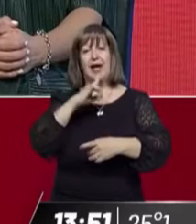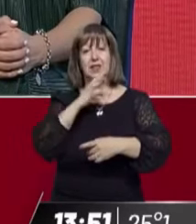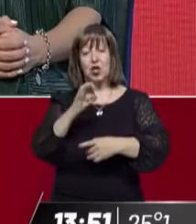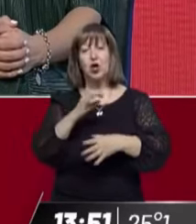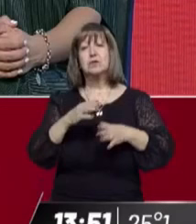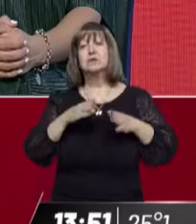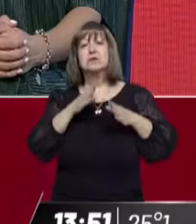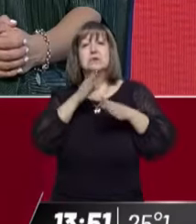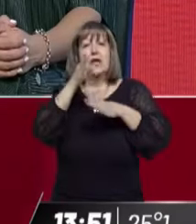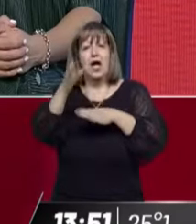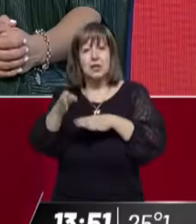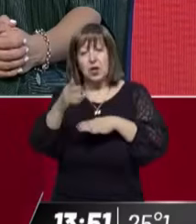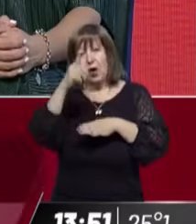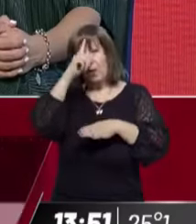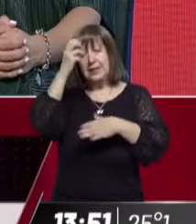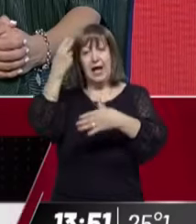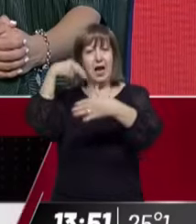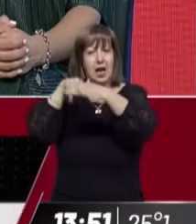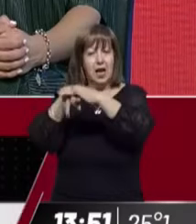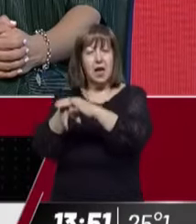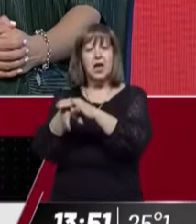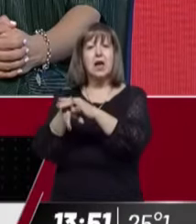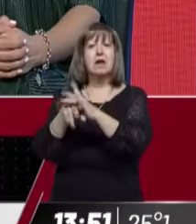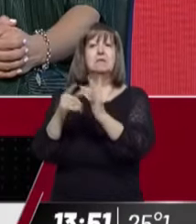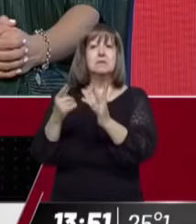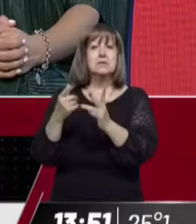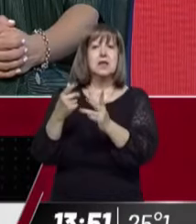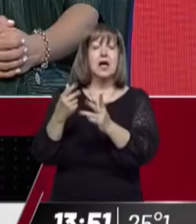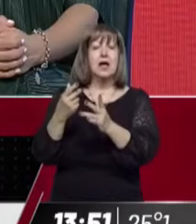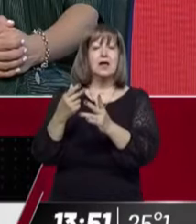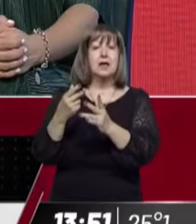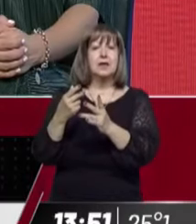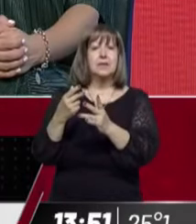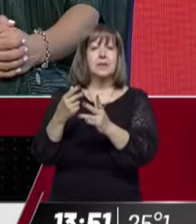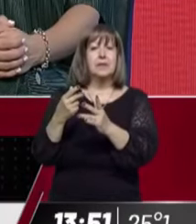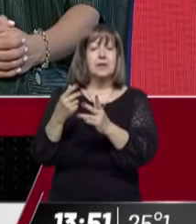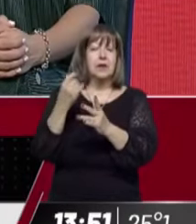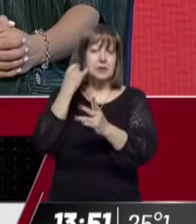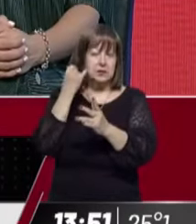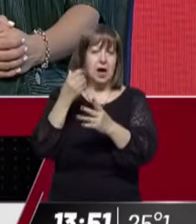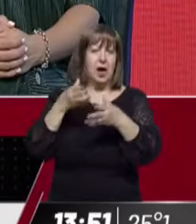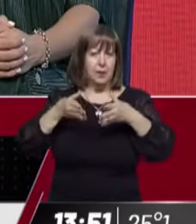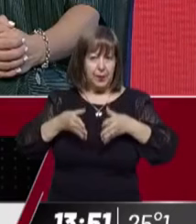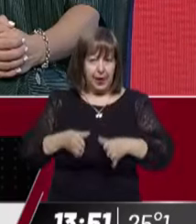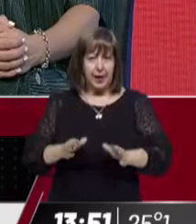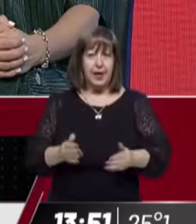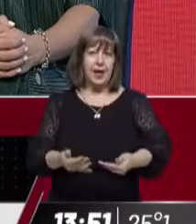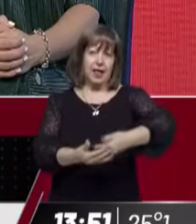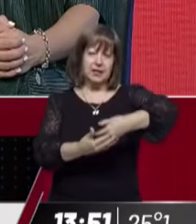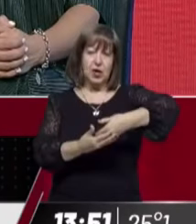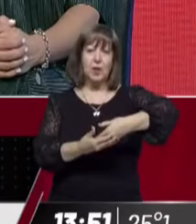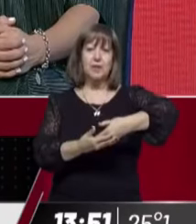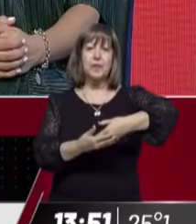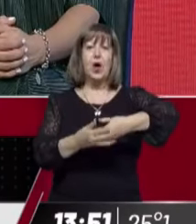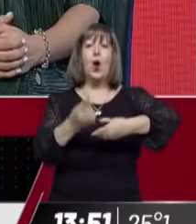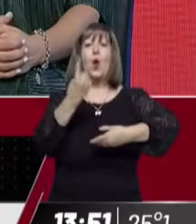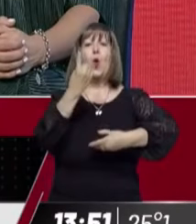guardia. La menor quedó internada después de haber sido estabilizada. En tanto, la bebé de tan